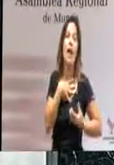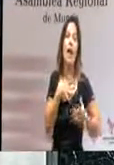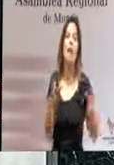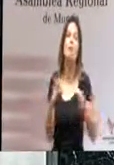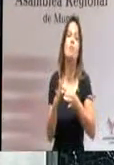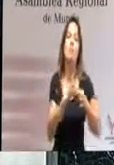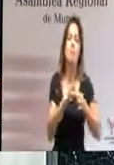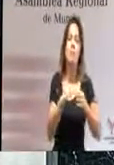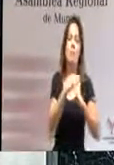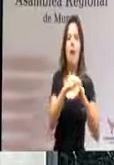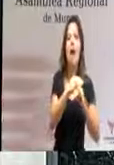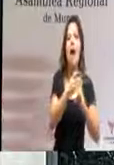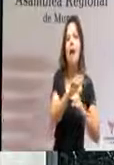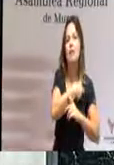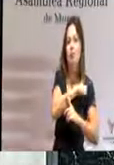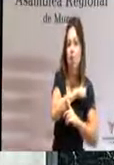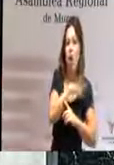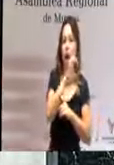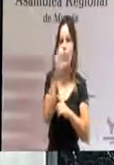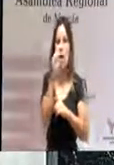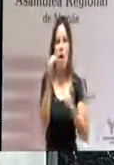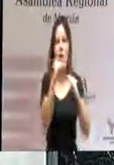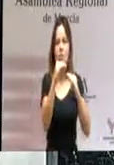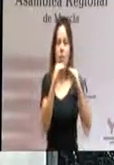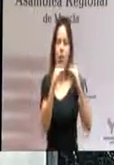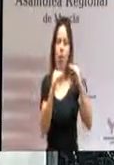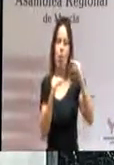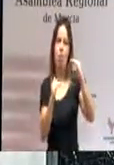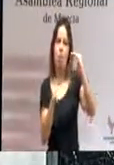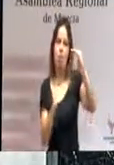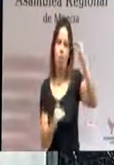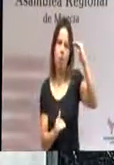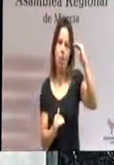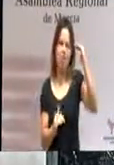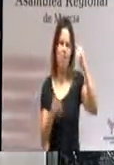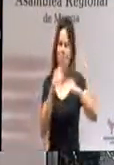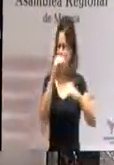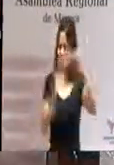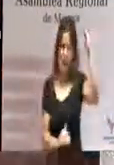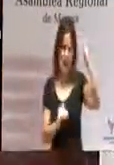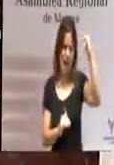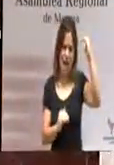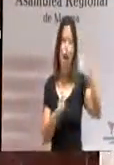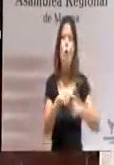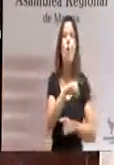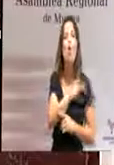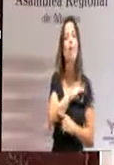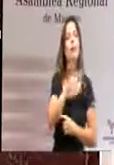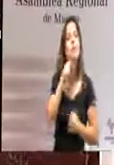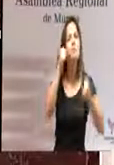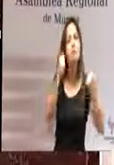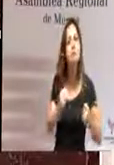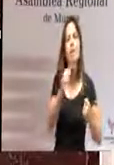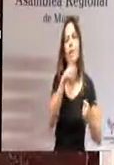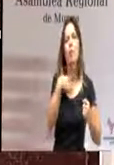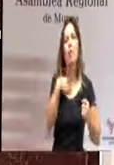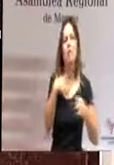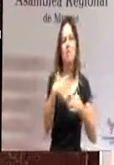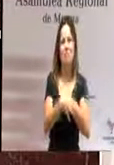con la media española y europea se nos queda cada vez más lejos. Usted ha consolidado la